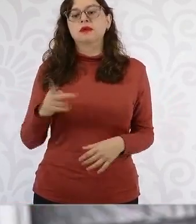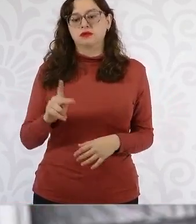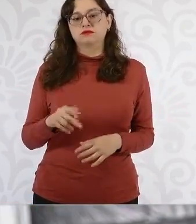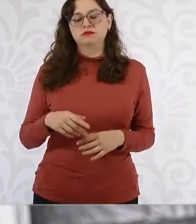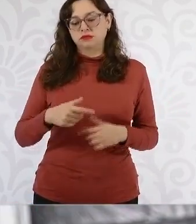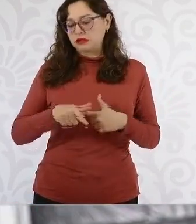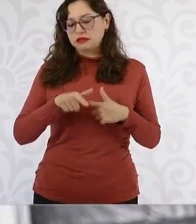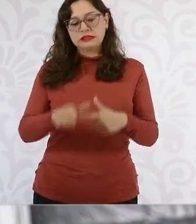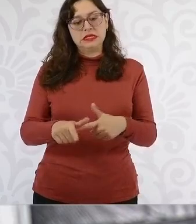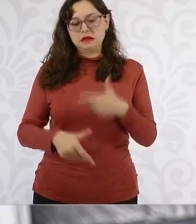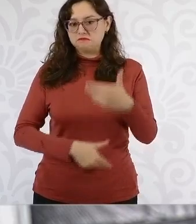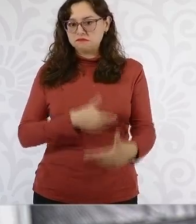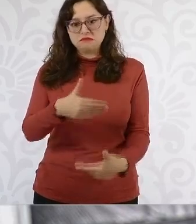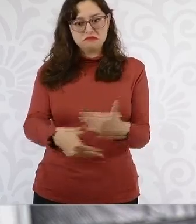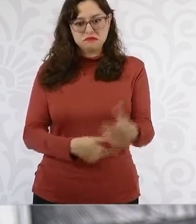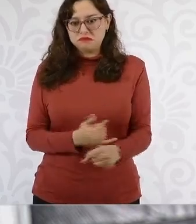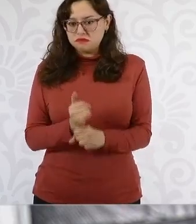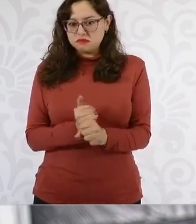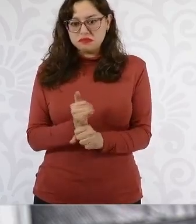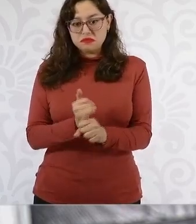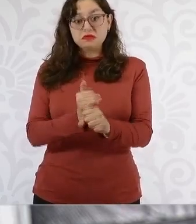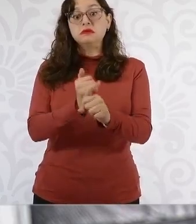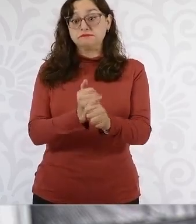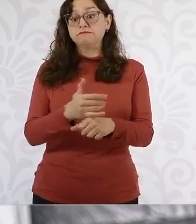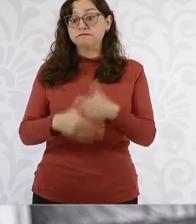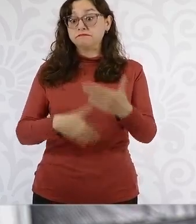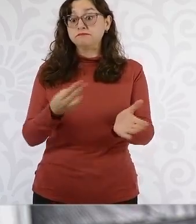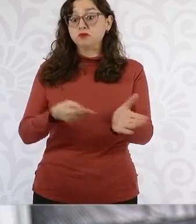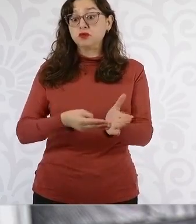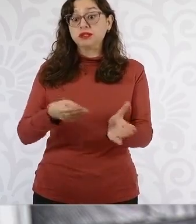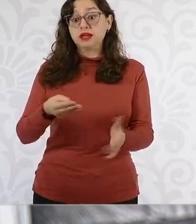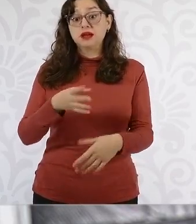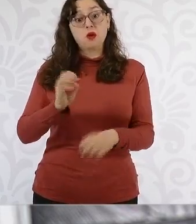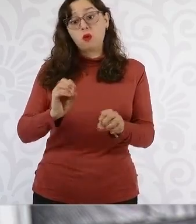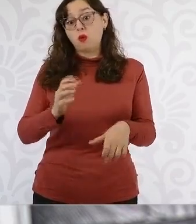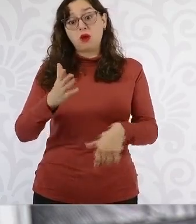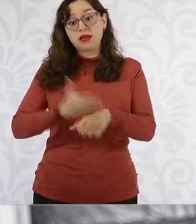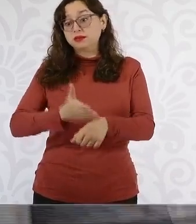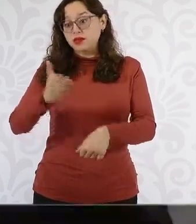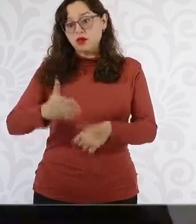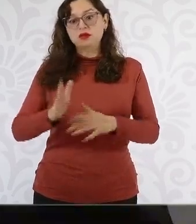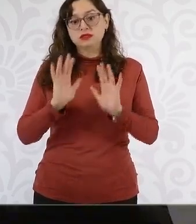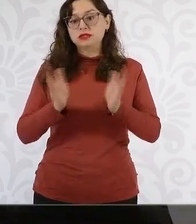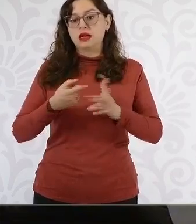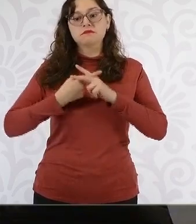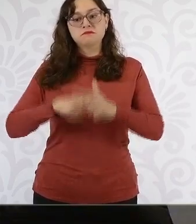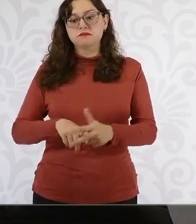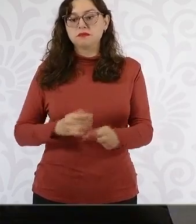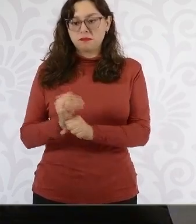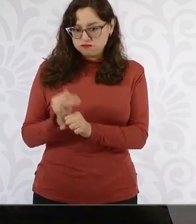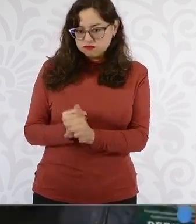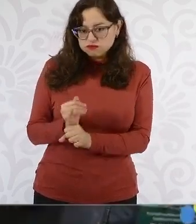Entonces ya están ubicadas y veremos qué otras responsabilidades se derivan. Ya están las autoridades investigando esto. También, pues,